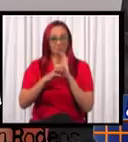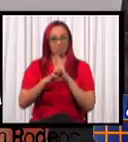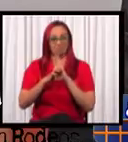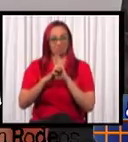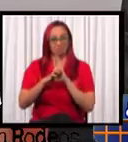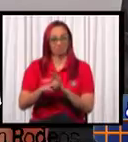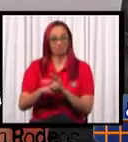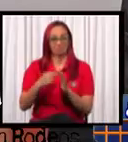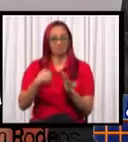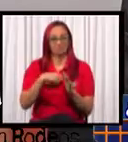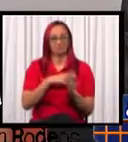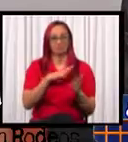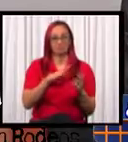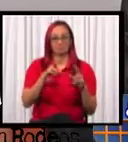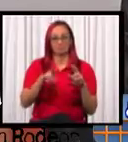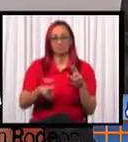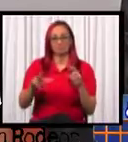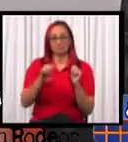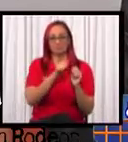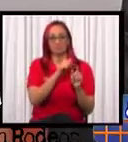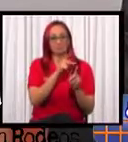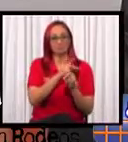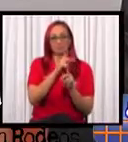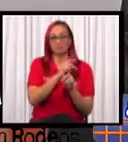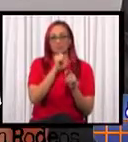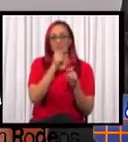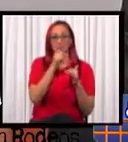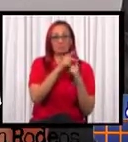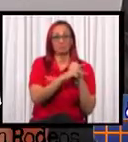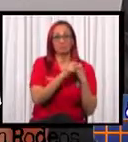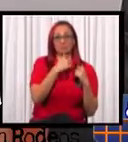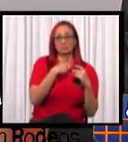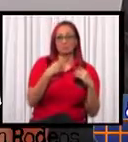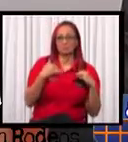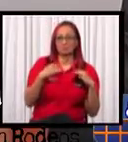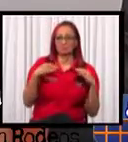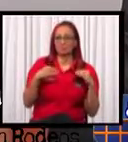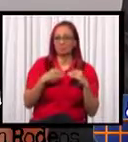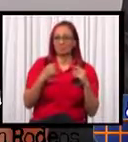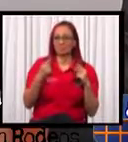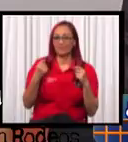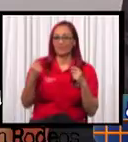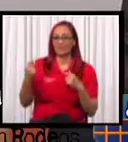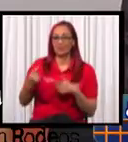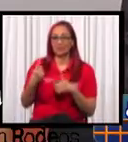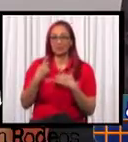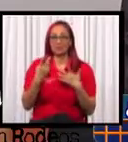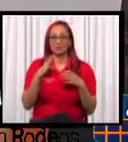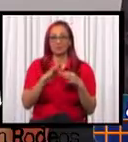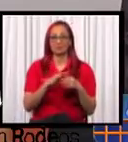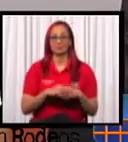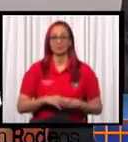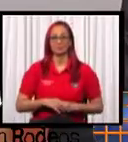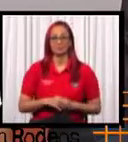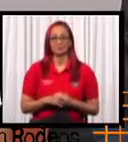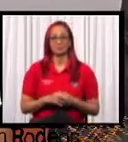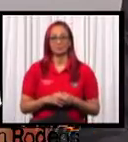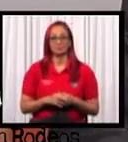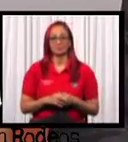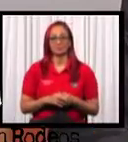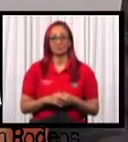una desventaja con estos países, porque estos países tienen muchísimo más agilidad para inscribir moléculas.